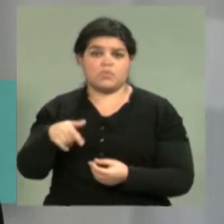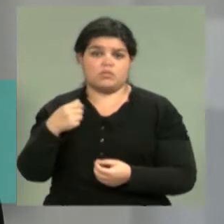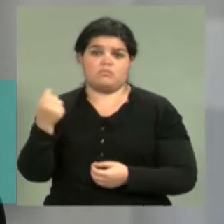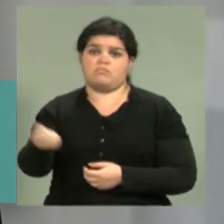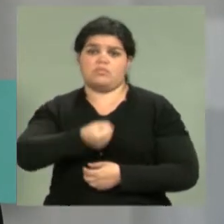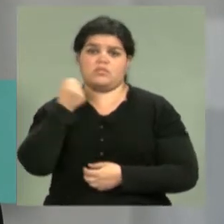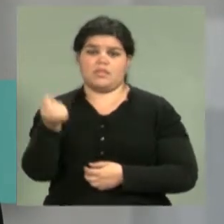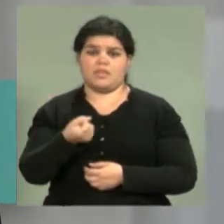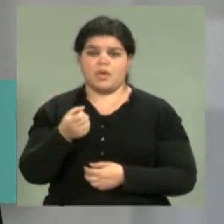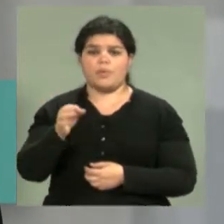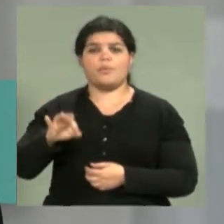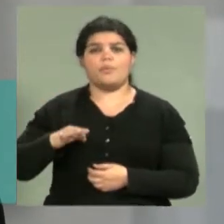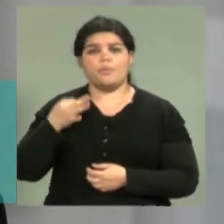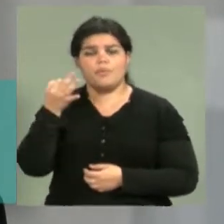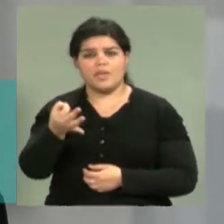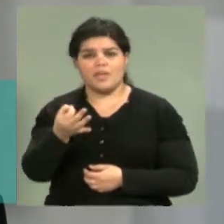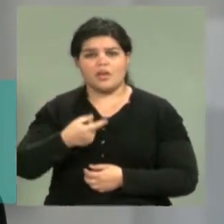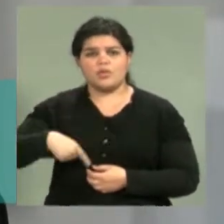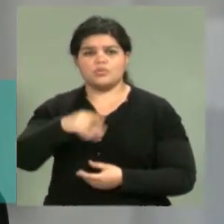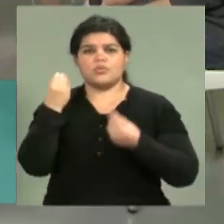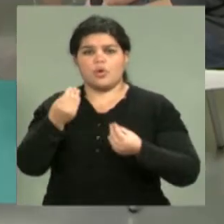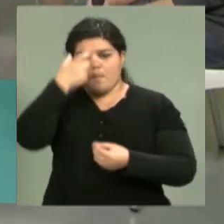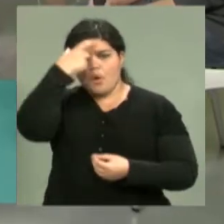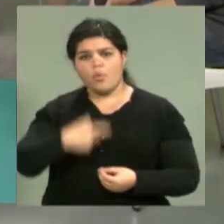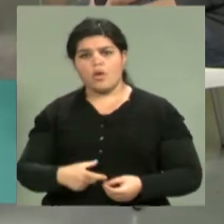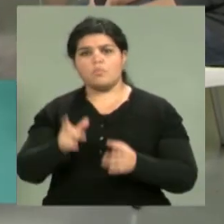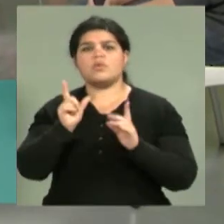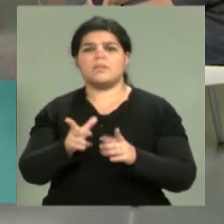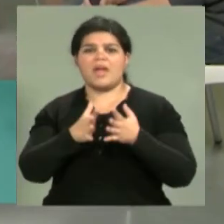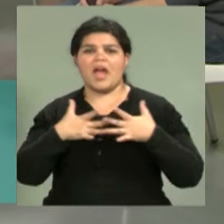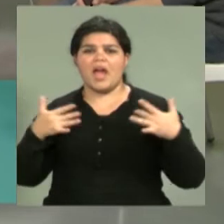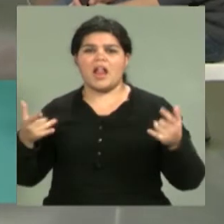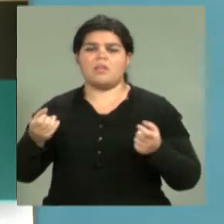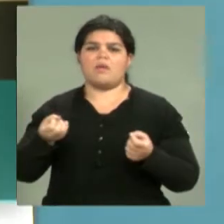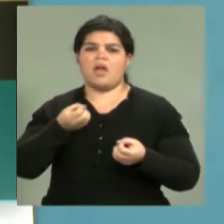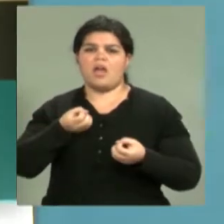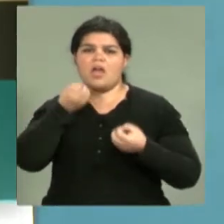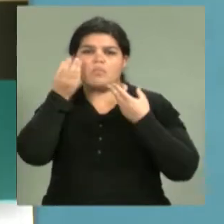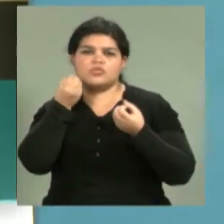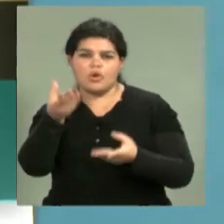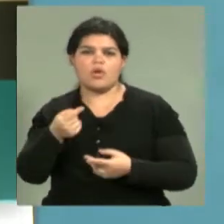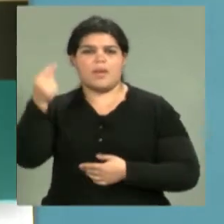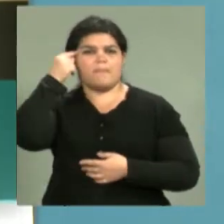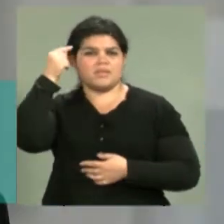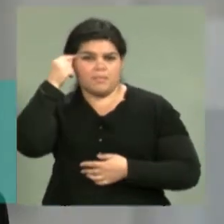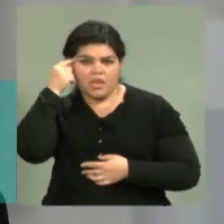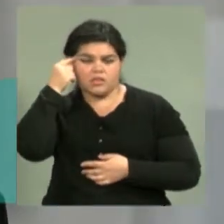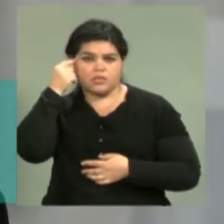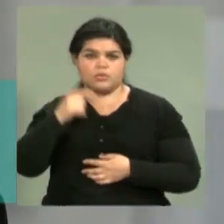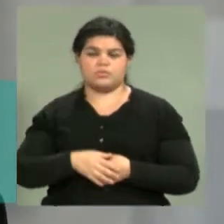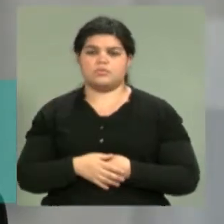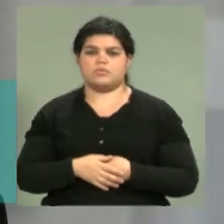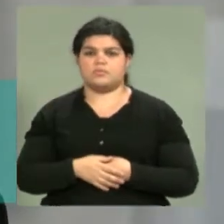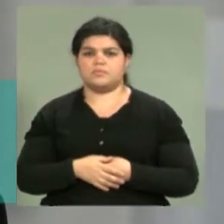vida, ese propósito lo manifestamos a través de nuestro cuerpo y a través de nuestra alma, ¿no? A través de nuestras emociones, pensamientos, etc. Hasta que